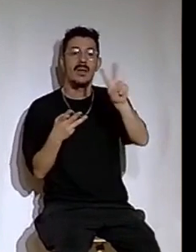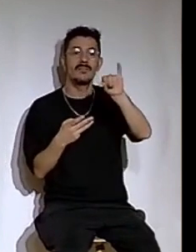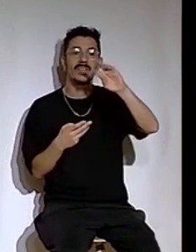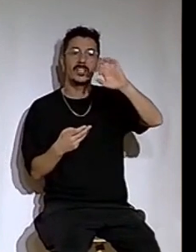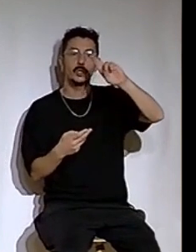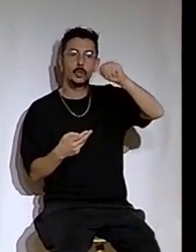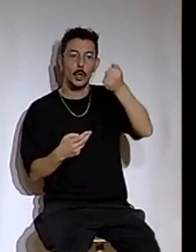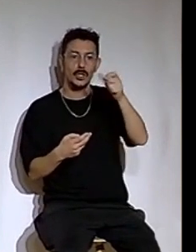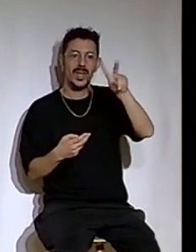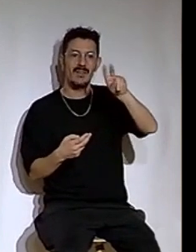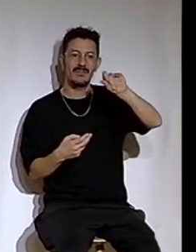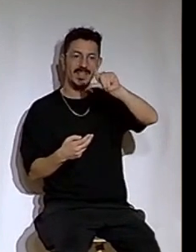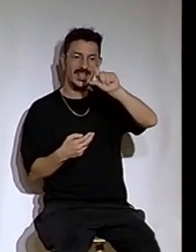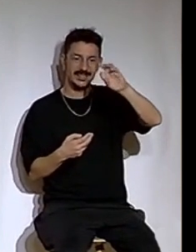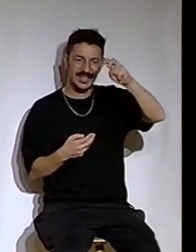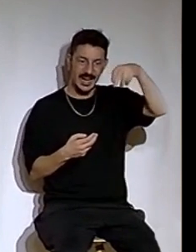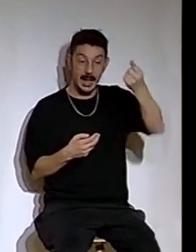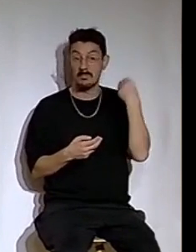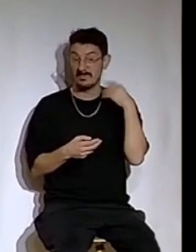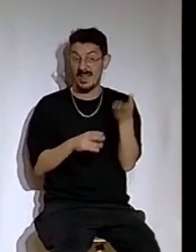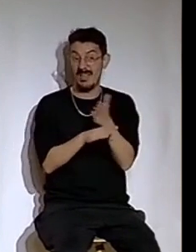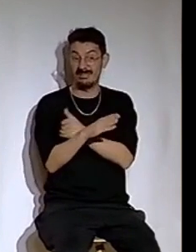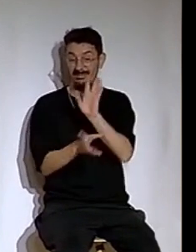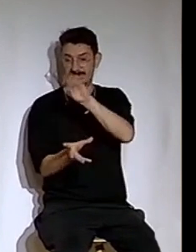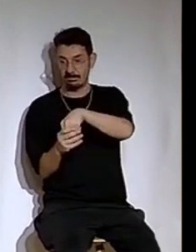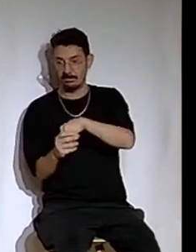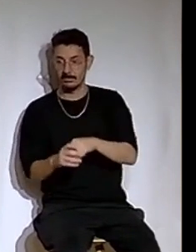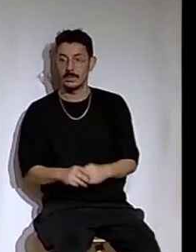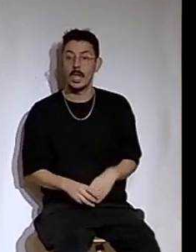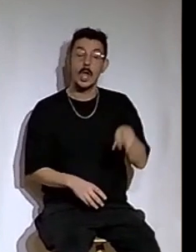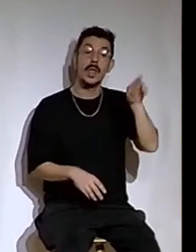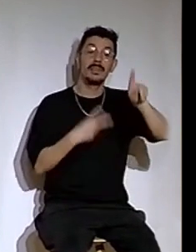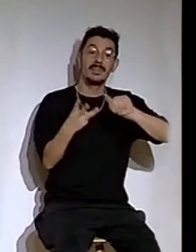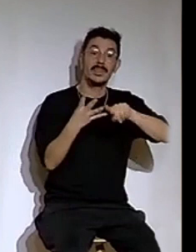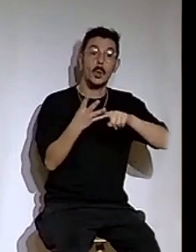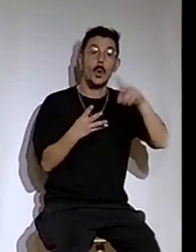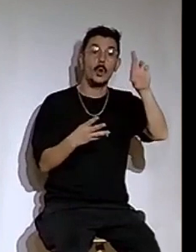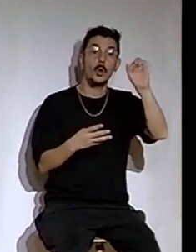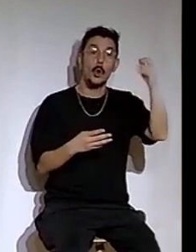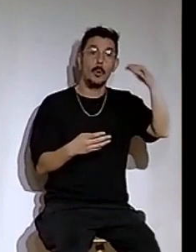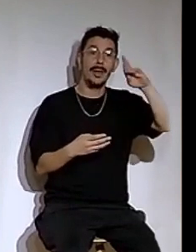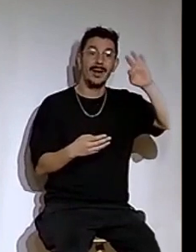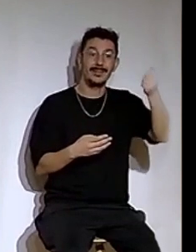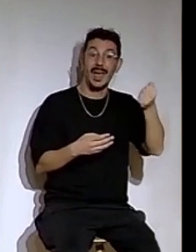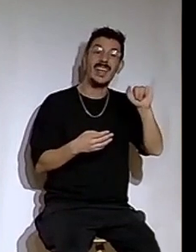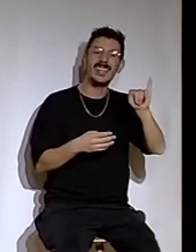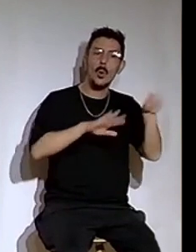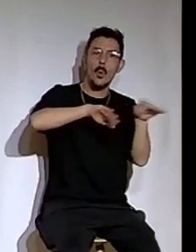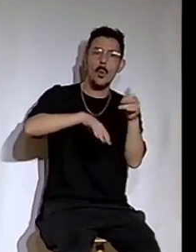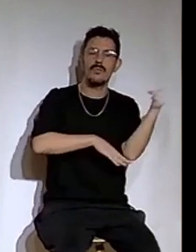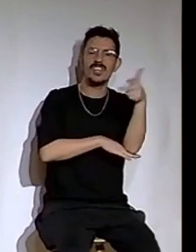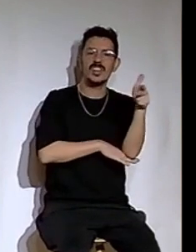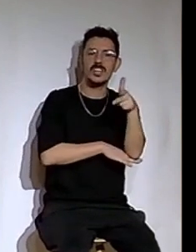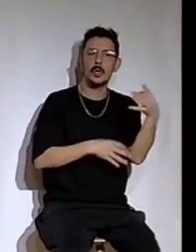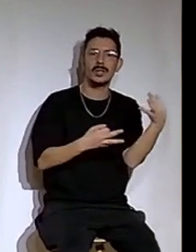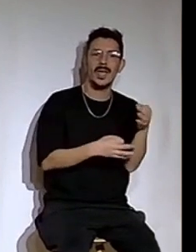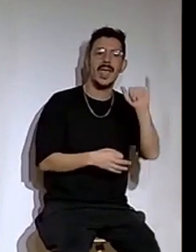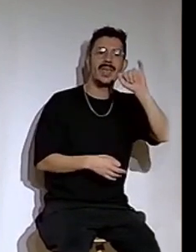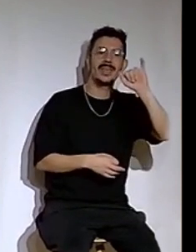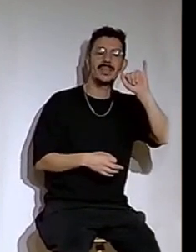es integrante de Las jornadas autogestionadas convivencias vale voy a poner todos los vídeos del tirón